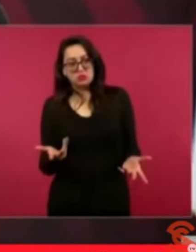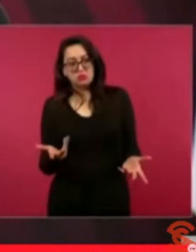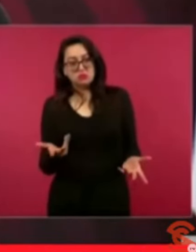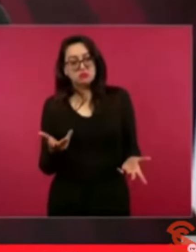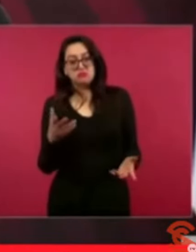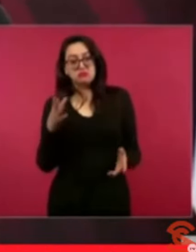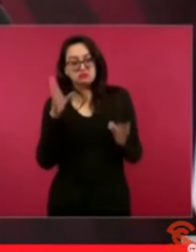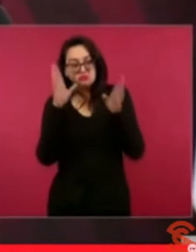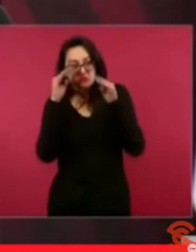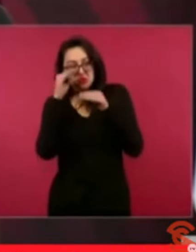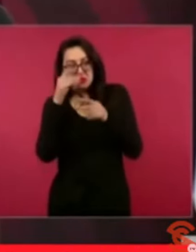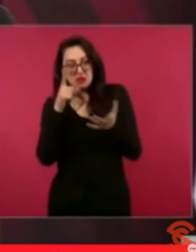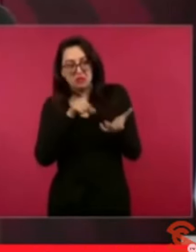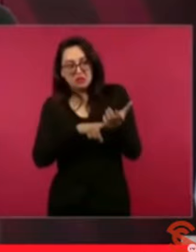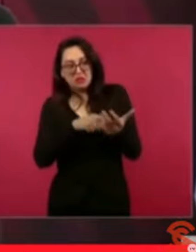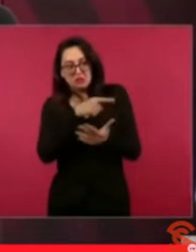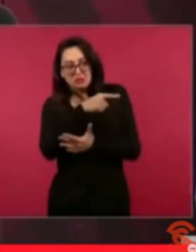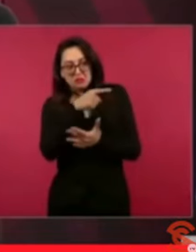conservador,